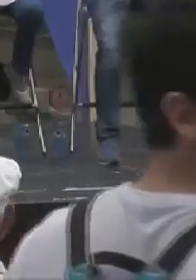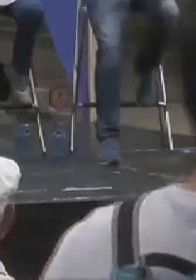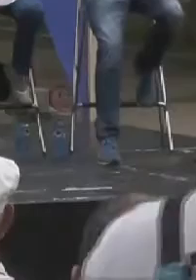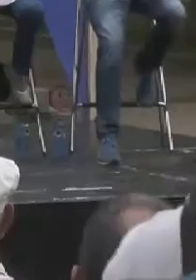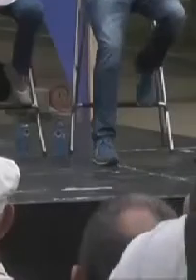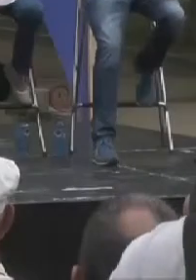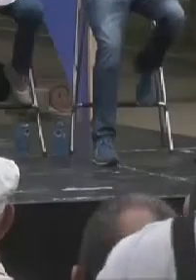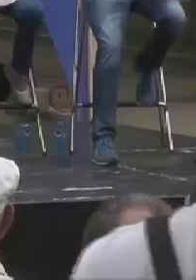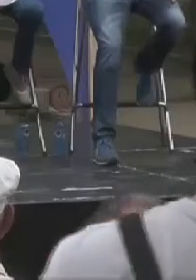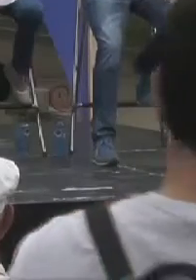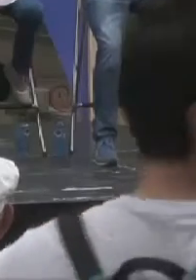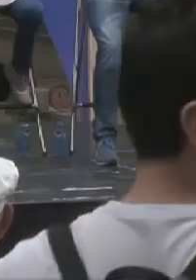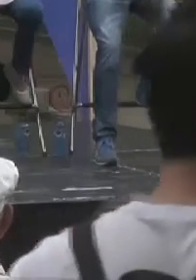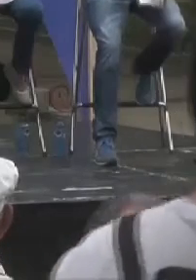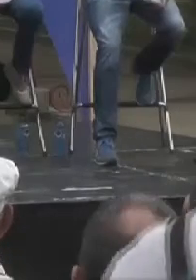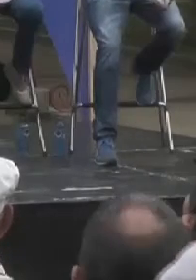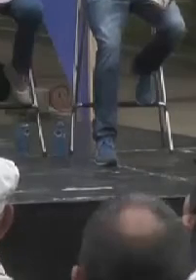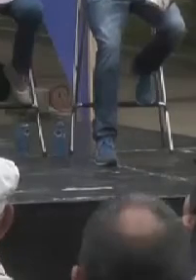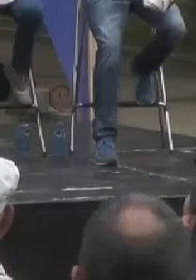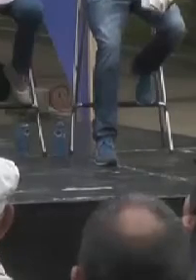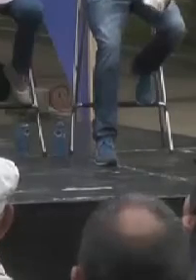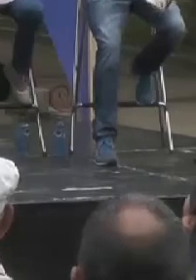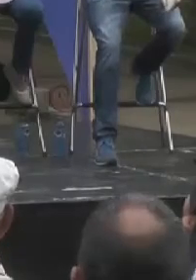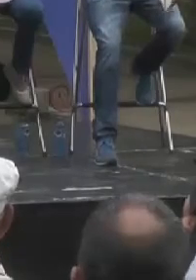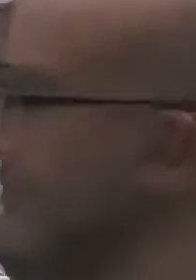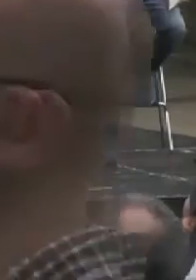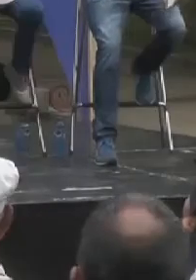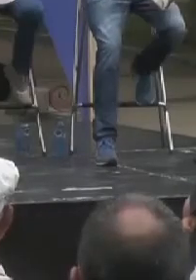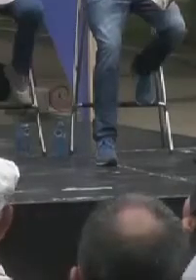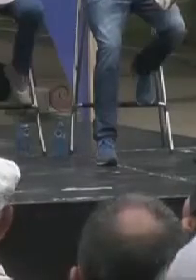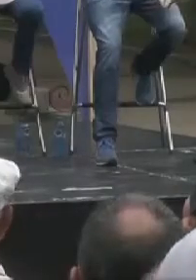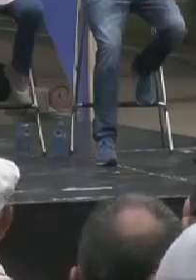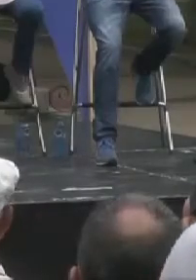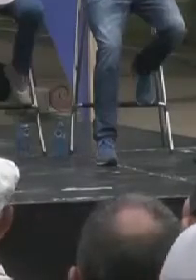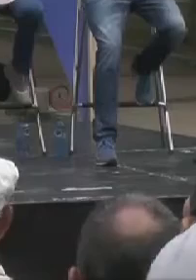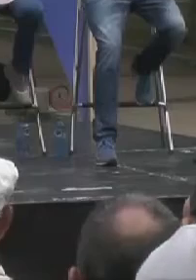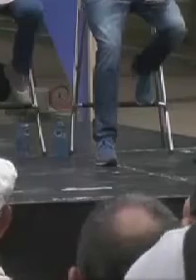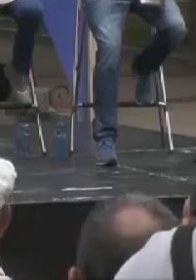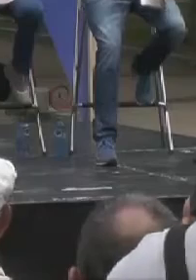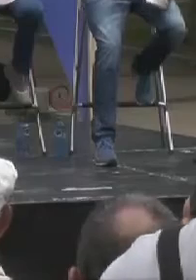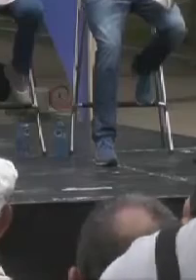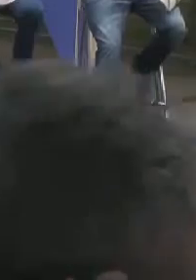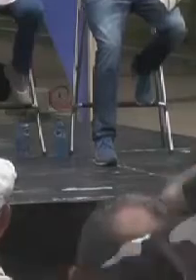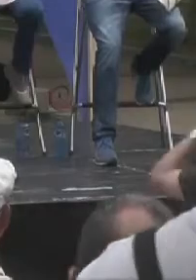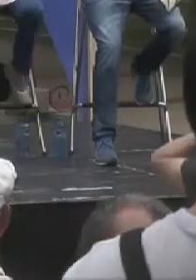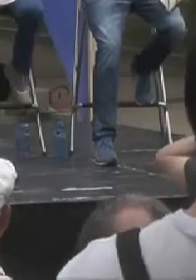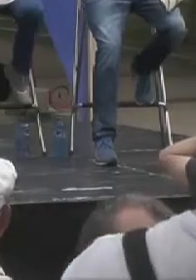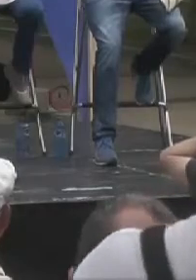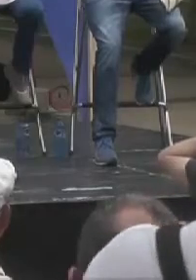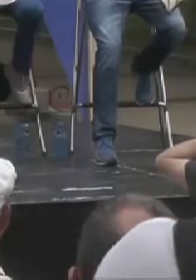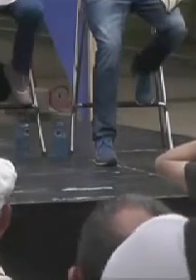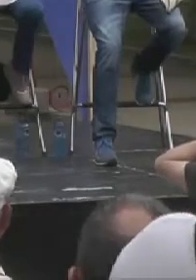Pero estamos aquí porque todos e todas temos un obxectivo común. Temos un obxectivo común que é a renovación democrática, non?